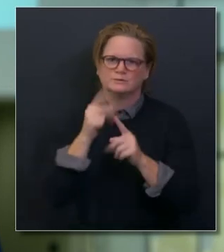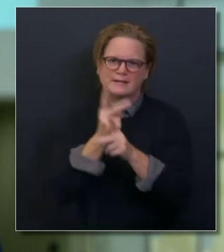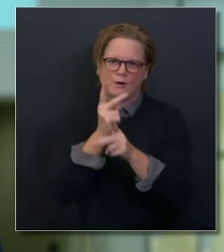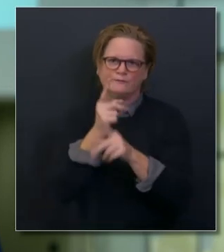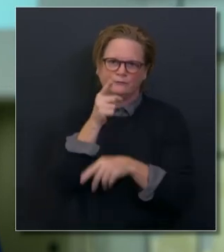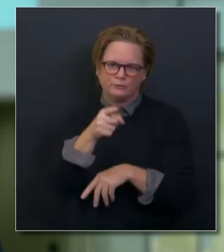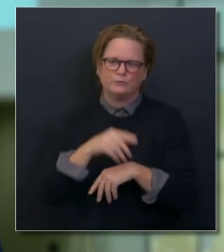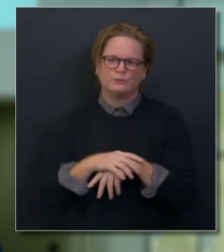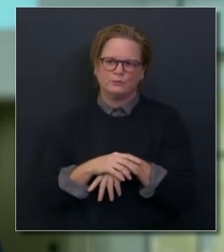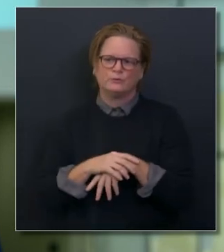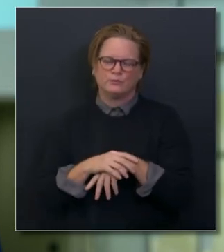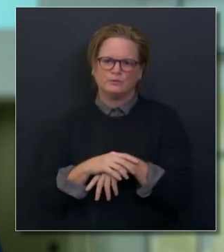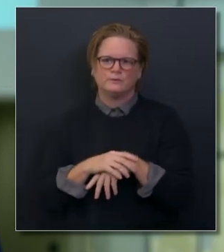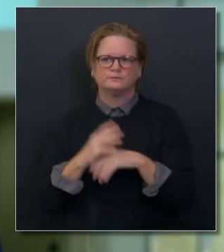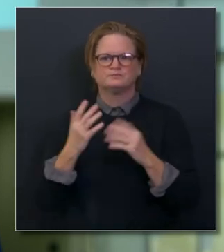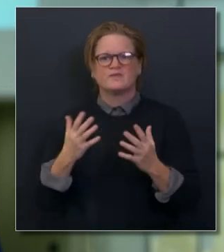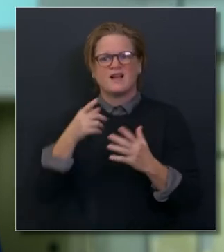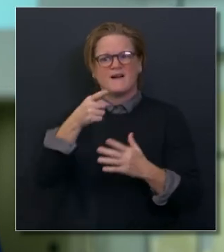pregunta